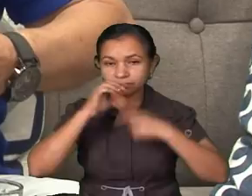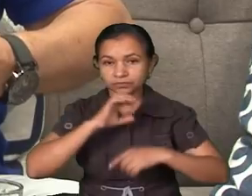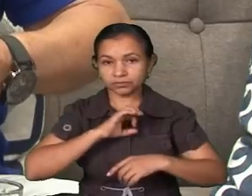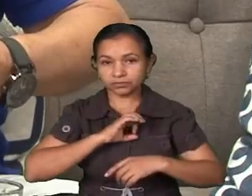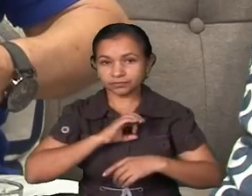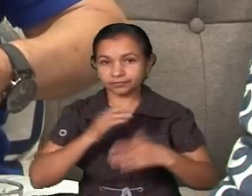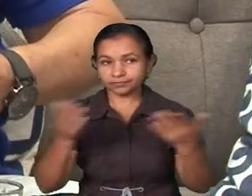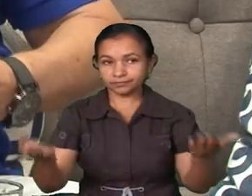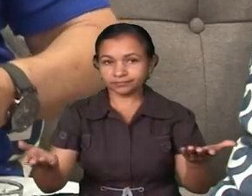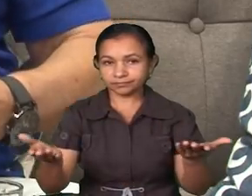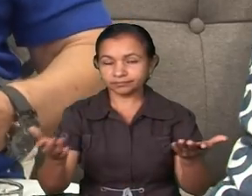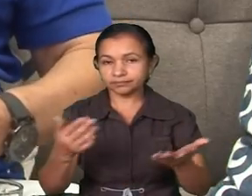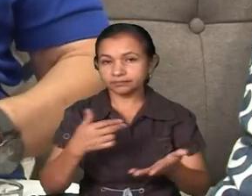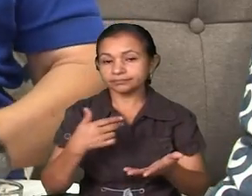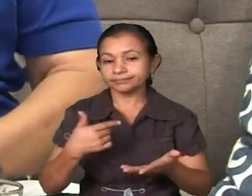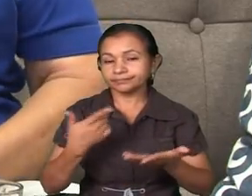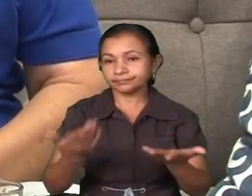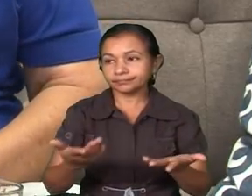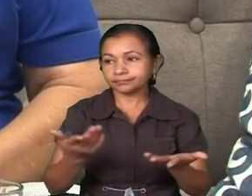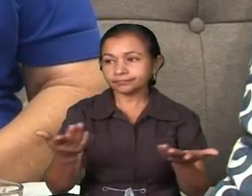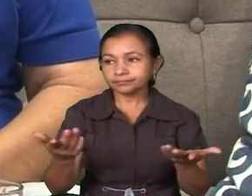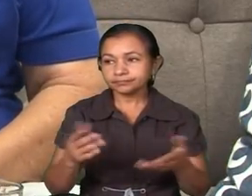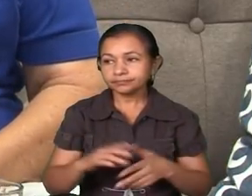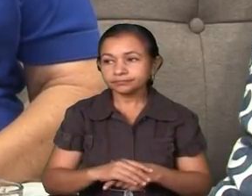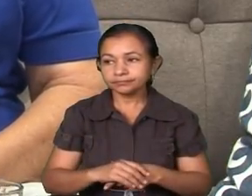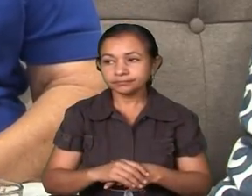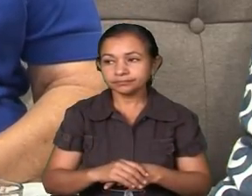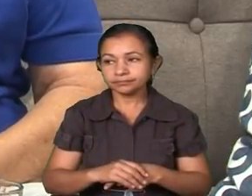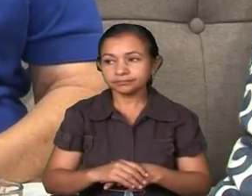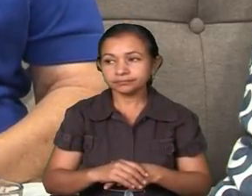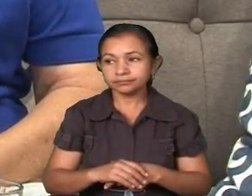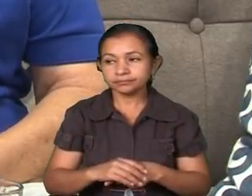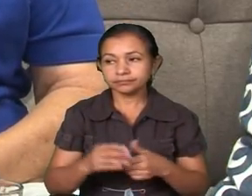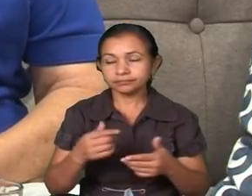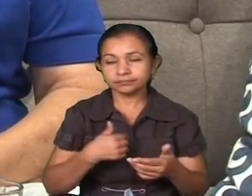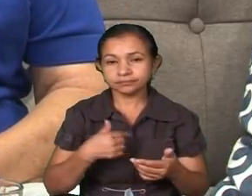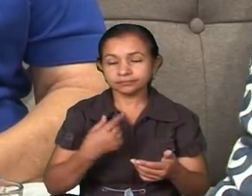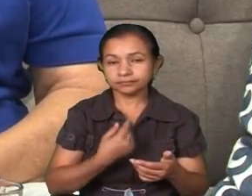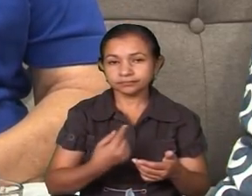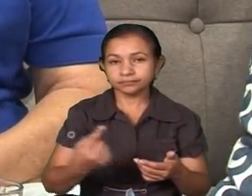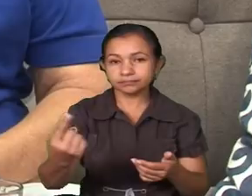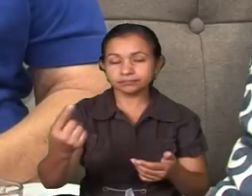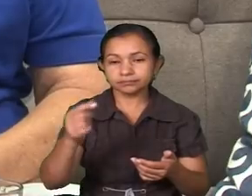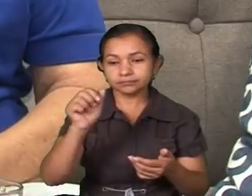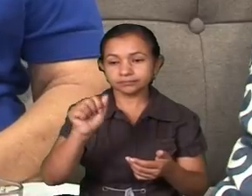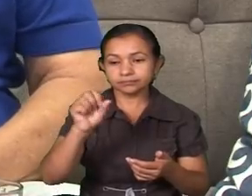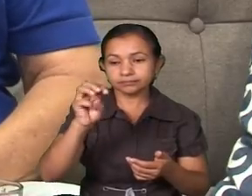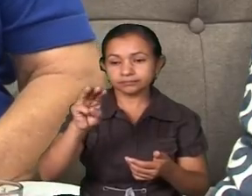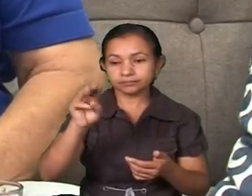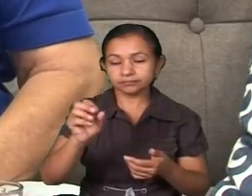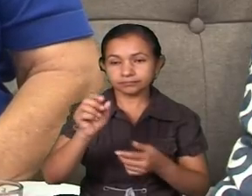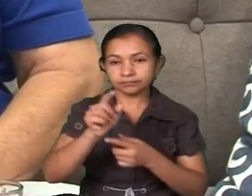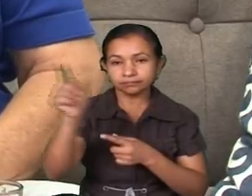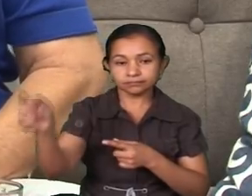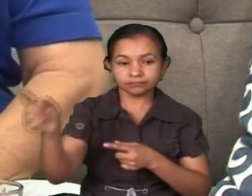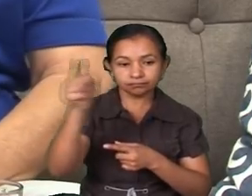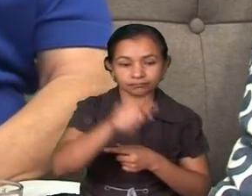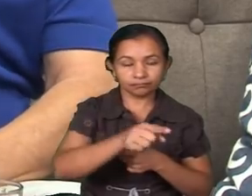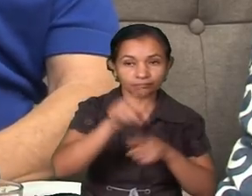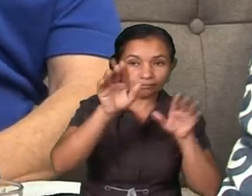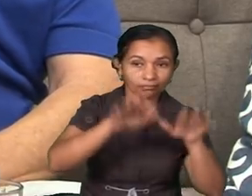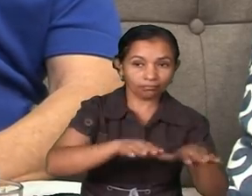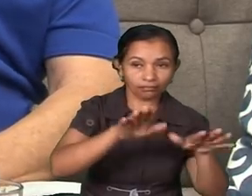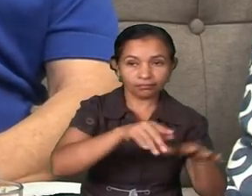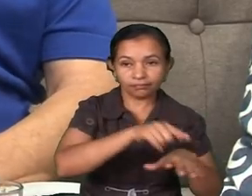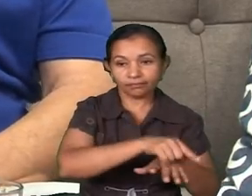por eso. Entonces, yo iba donde el amo de ellos, pero ellos